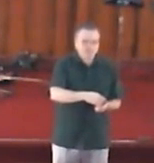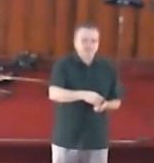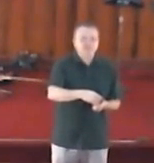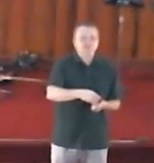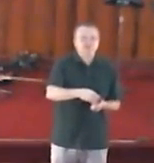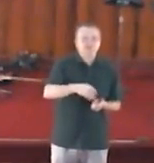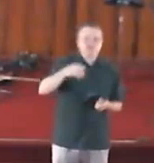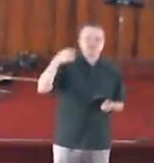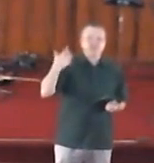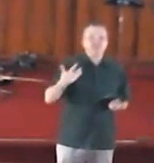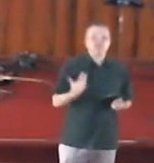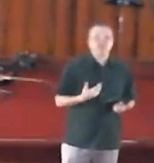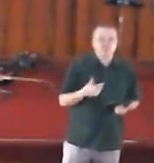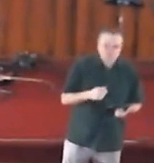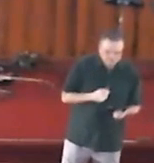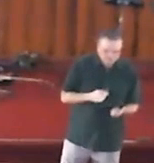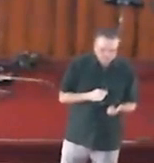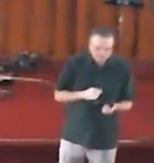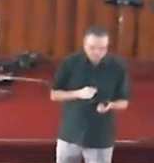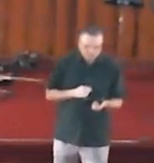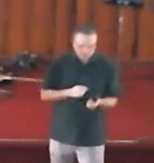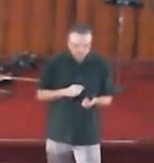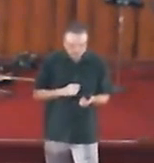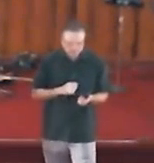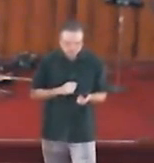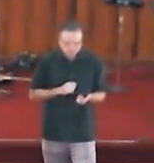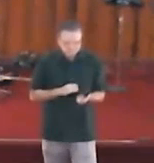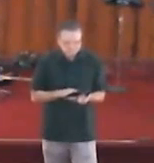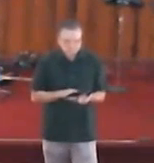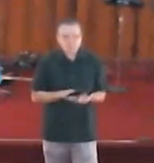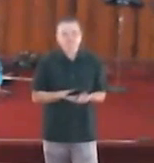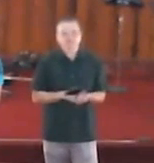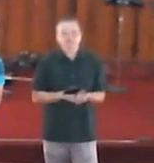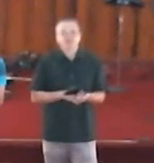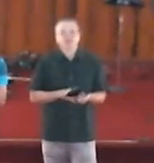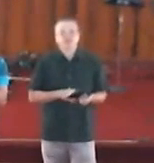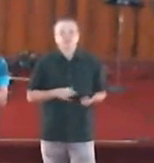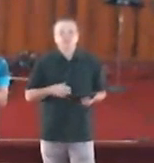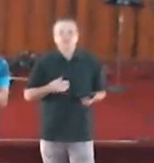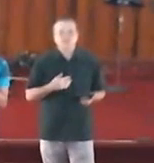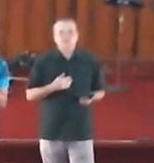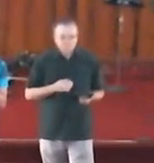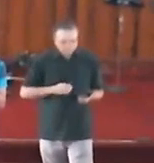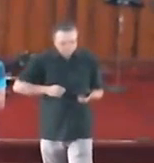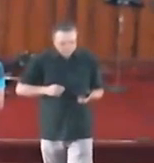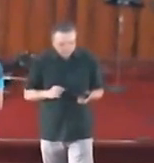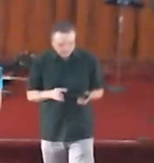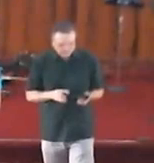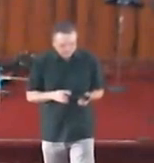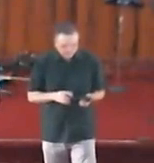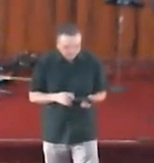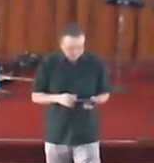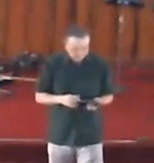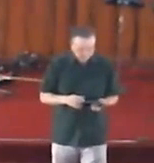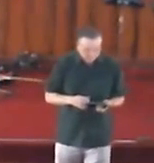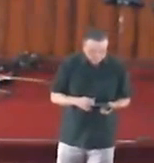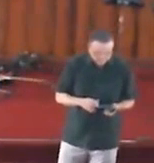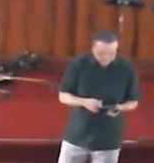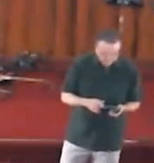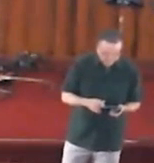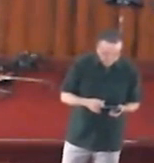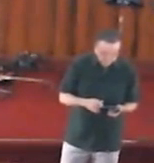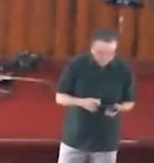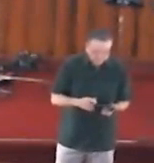y fue experimentado por sus discípulos. And a few days after Jesus rose to heaven, the day of Pentecost came, and they were able